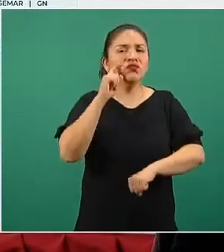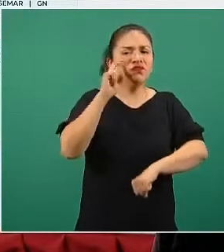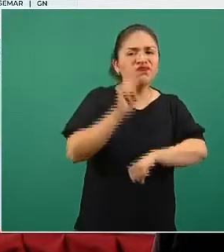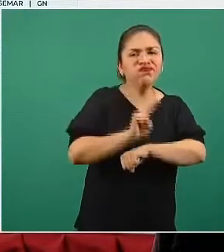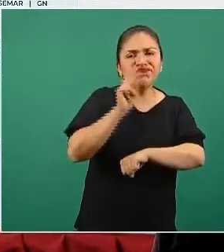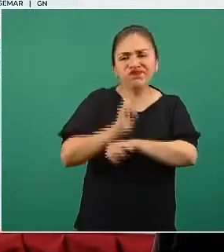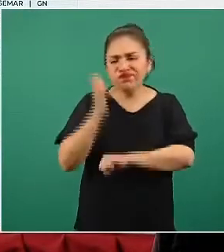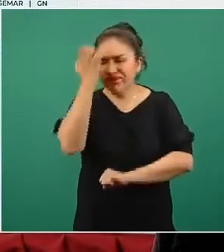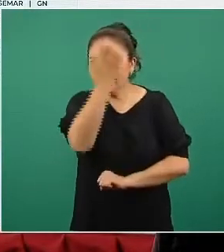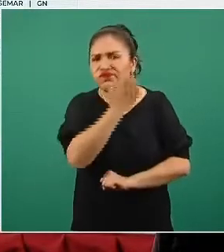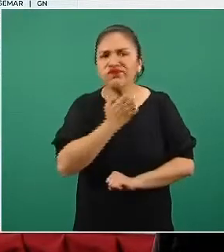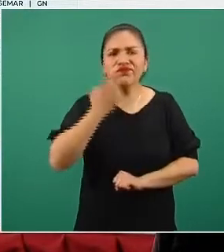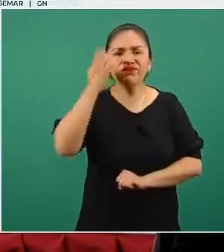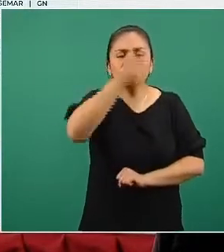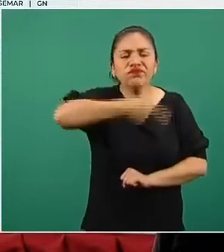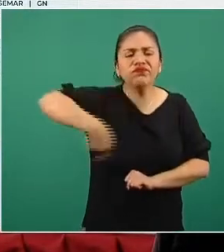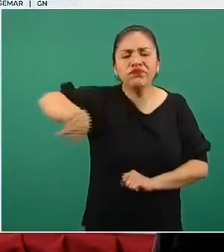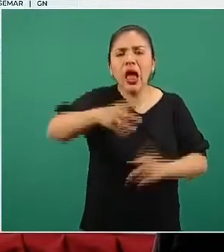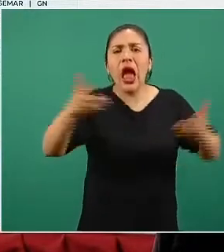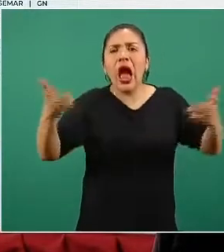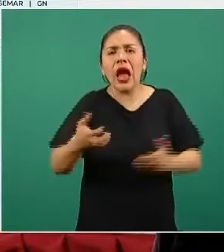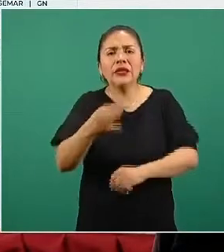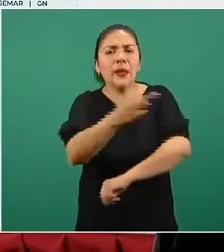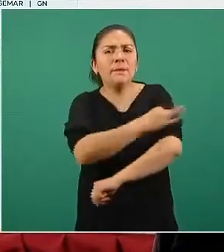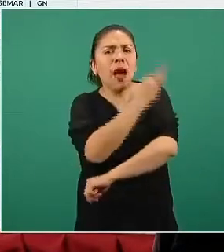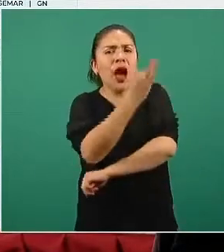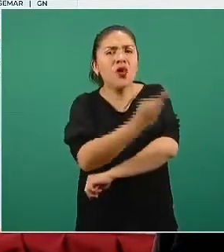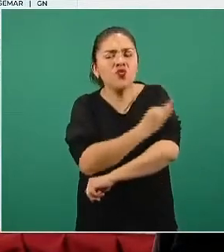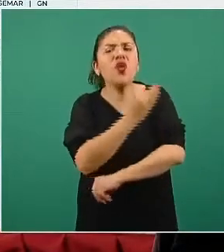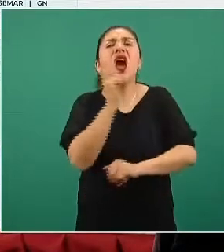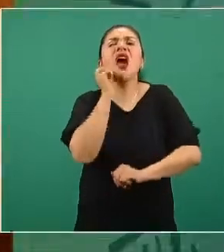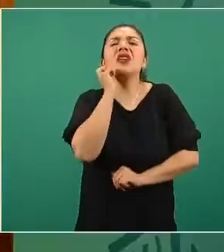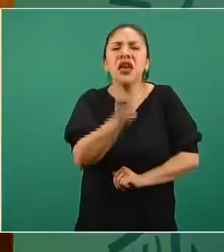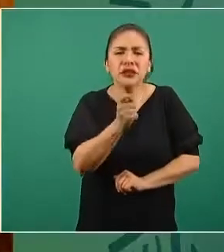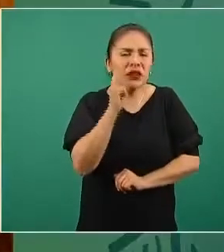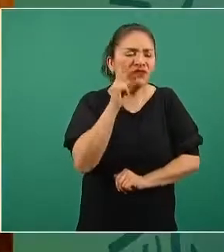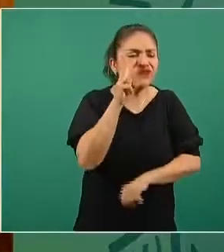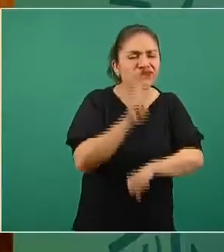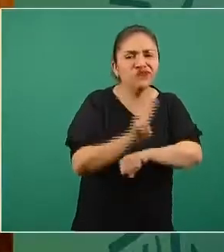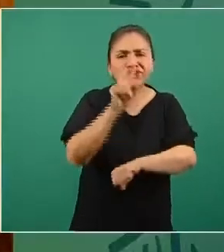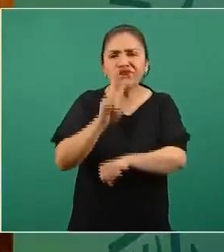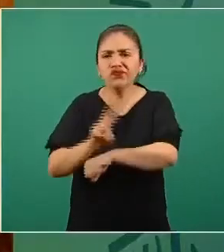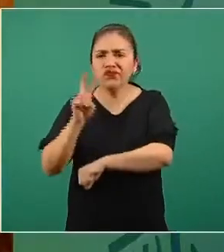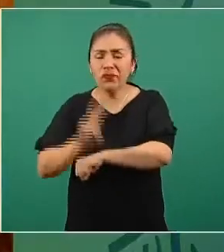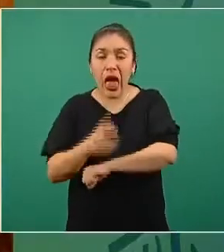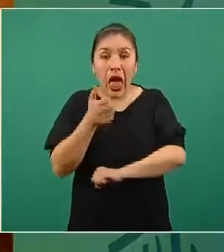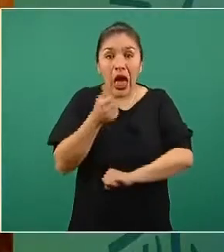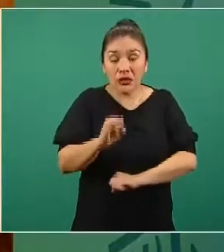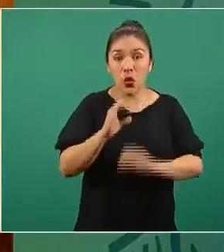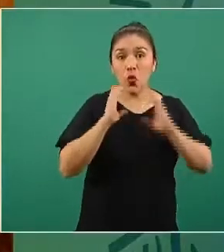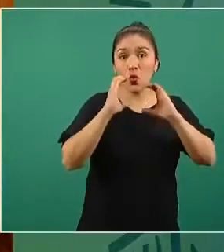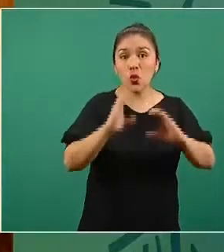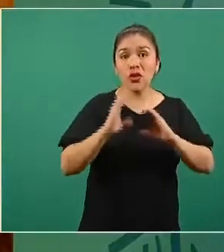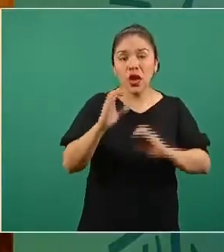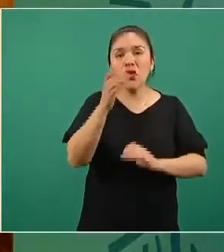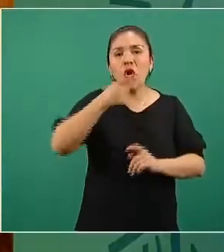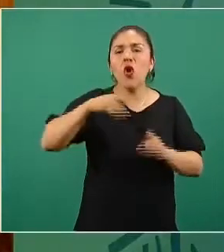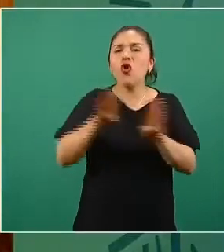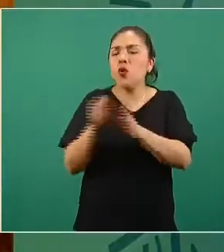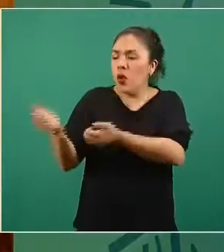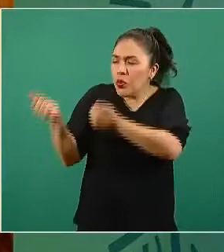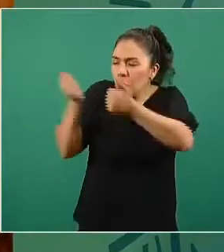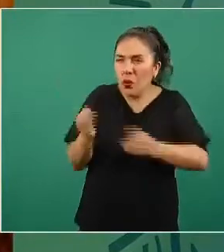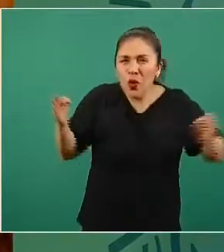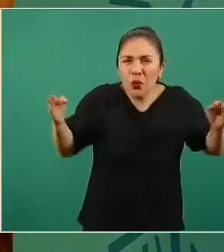supervisar todas las actividades de lo que se refiere a la vacunación como tal, el cuidado de la red de frío,